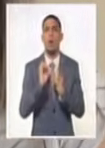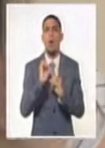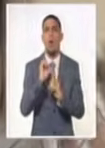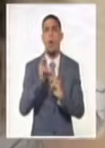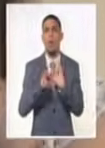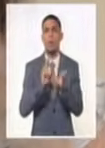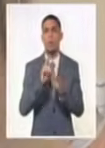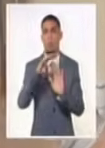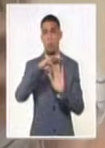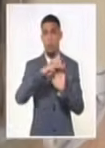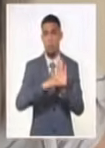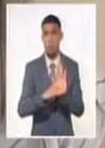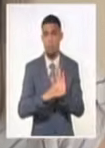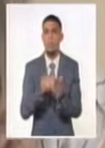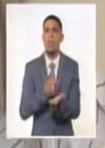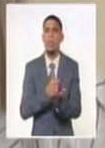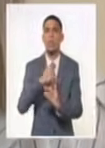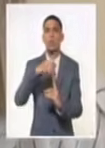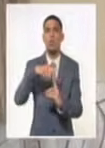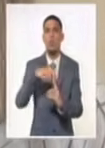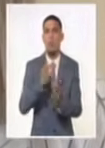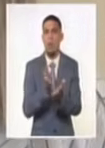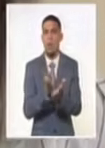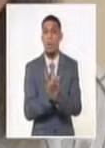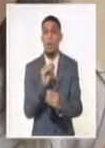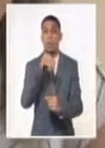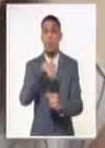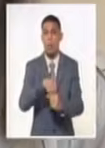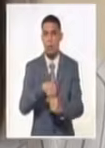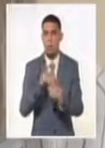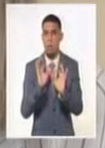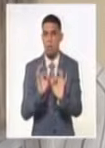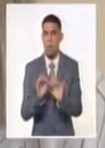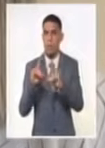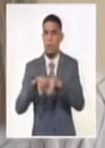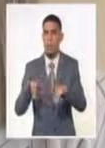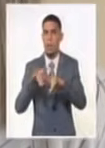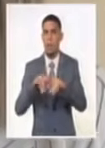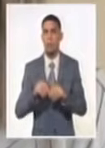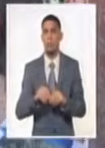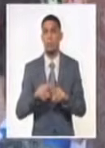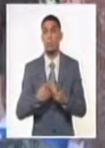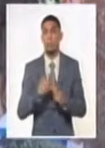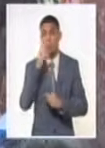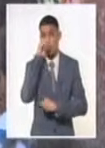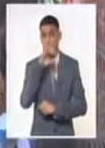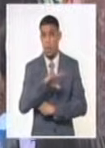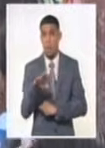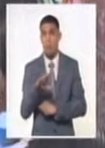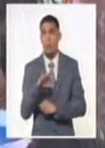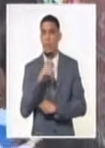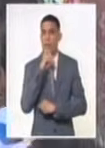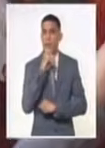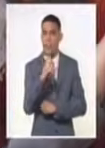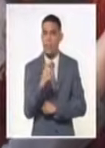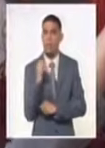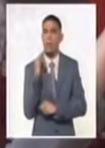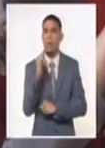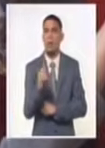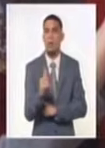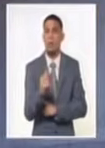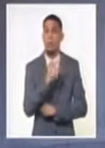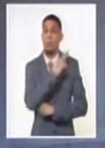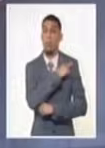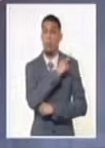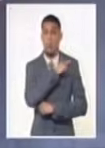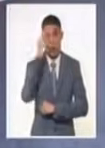seguir sus turnos de clase y demás dentro del entorno universitario para que ellos no tengan que salir de la comunidad. Las autoridades gubernamentales